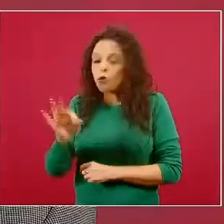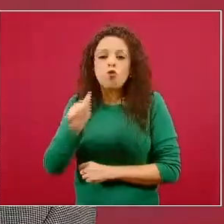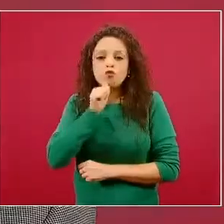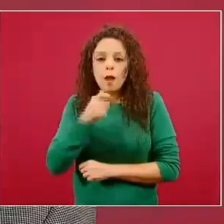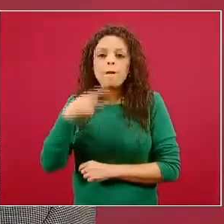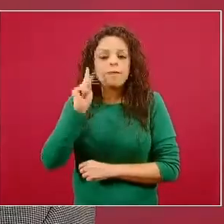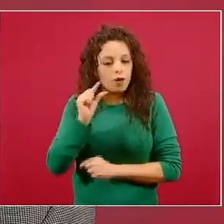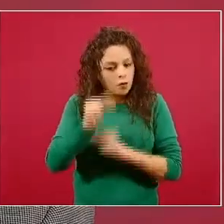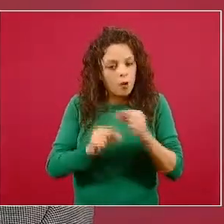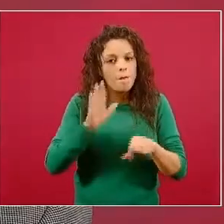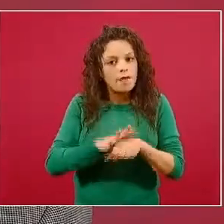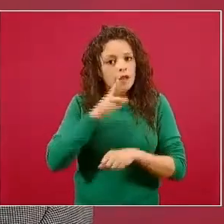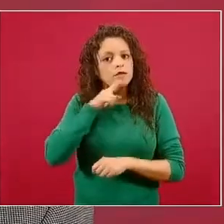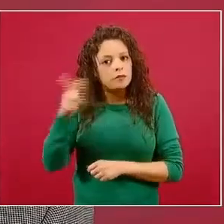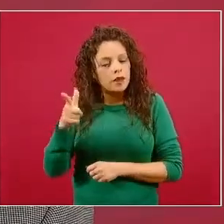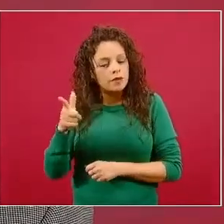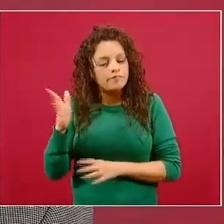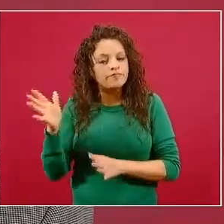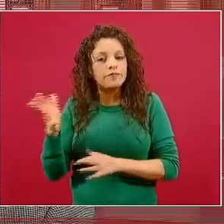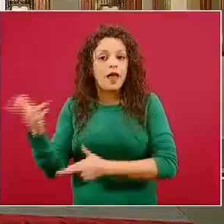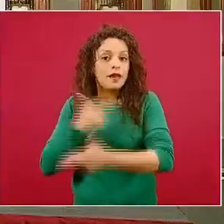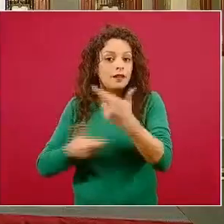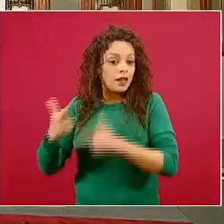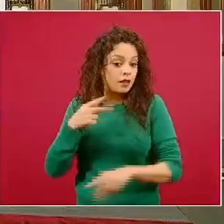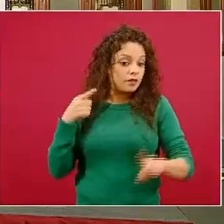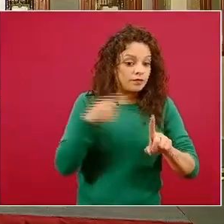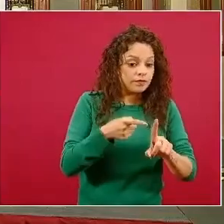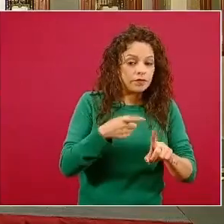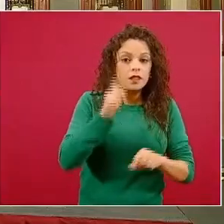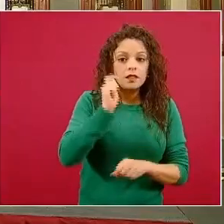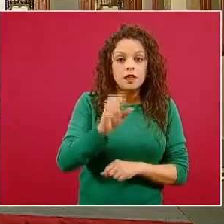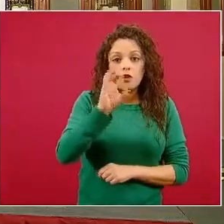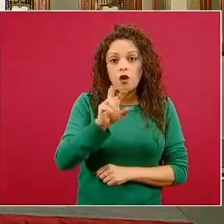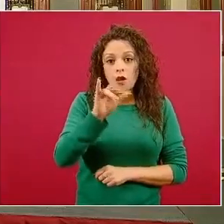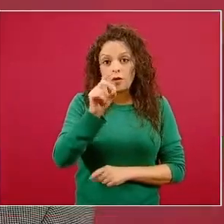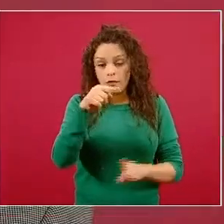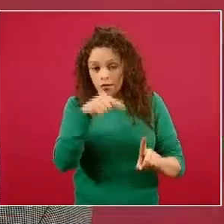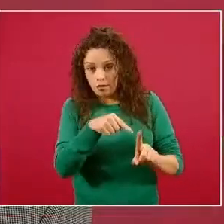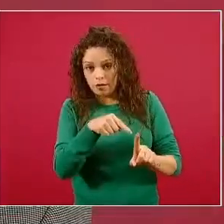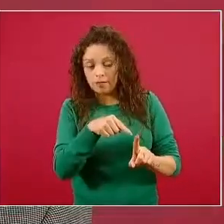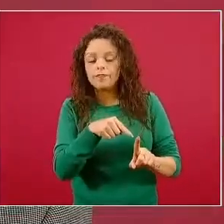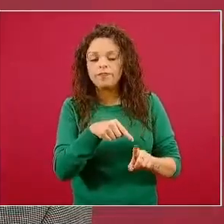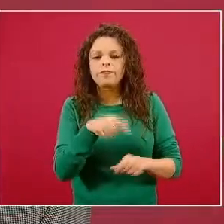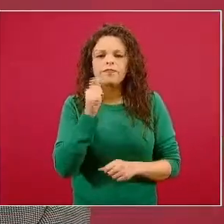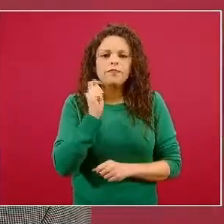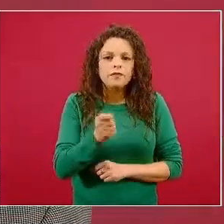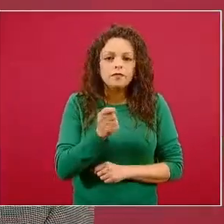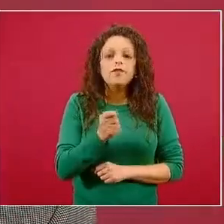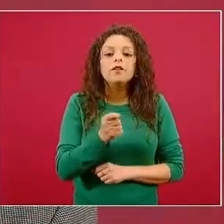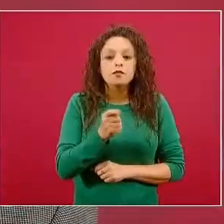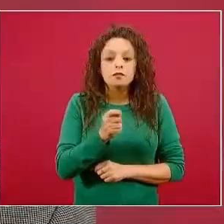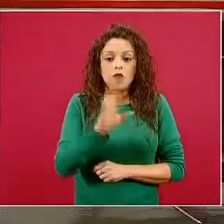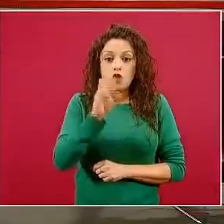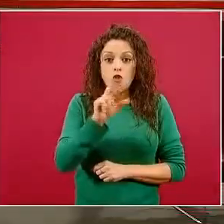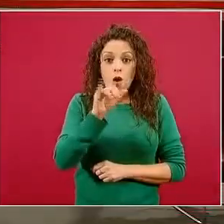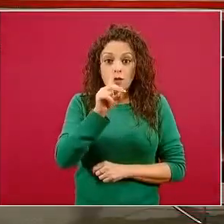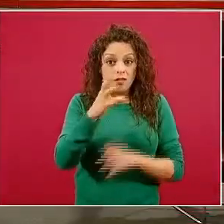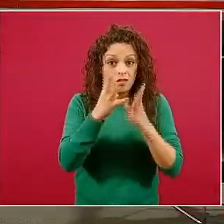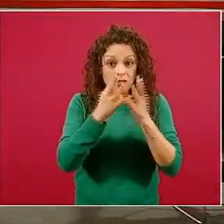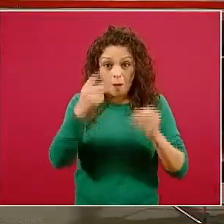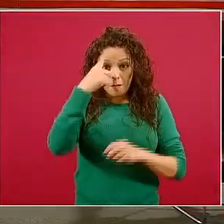Regresando a COVID, uno de los escenarios, decía, que se puede identificar es la posibilidad de que COVID nunca